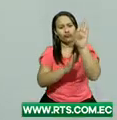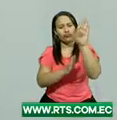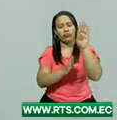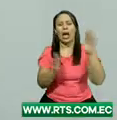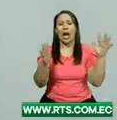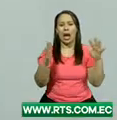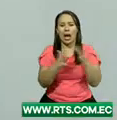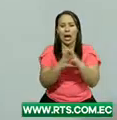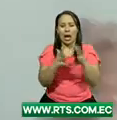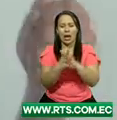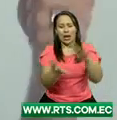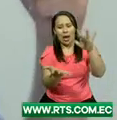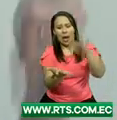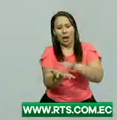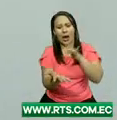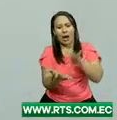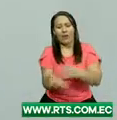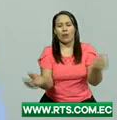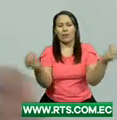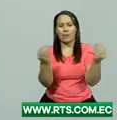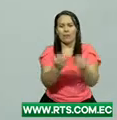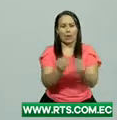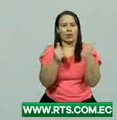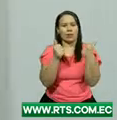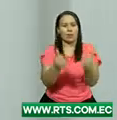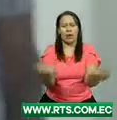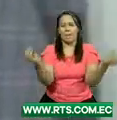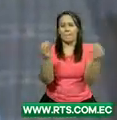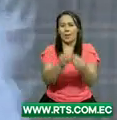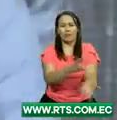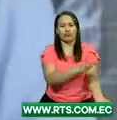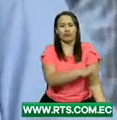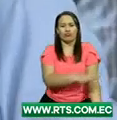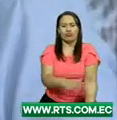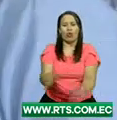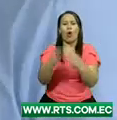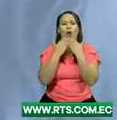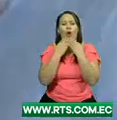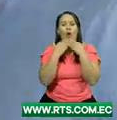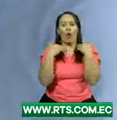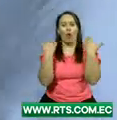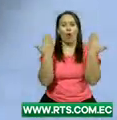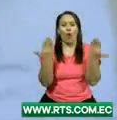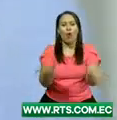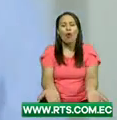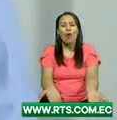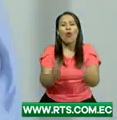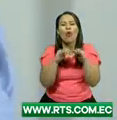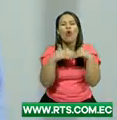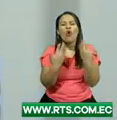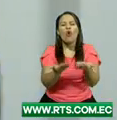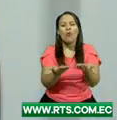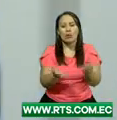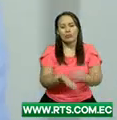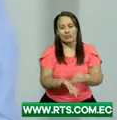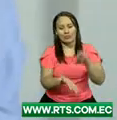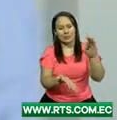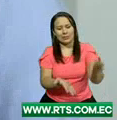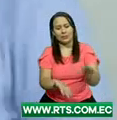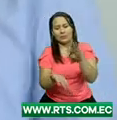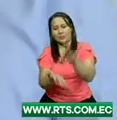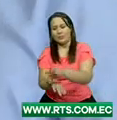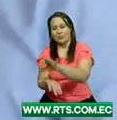que ser rentable como con tecnología con inversión con semillas estamos mejorando en el línea baja vial estamos